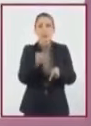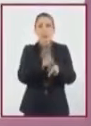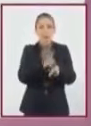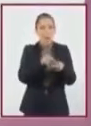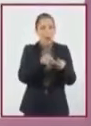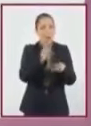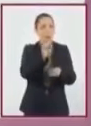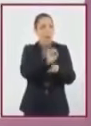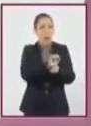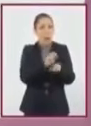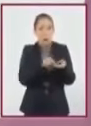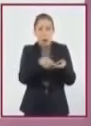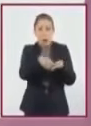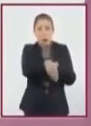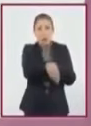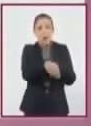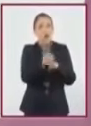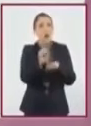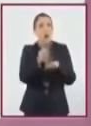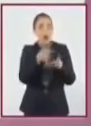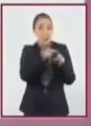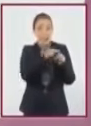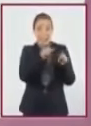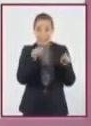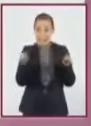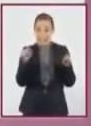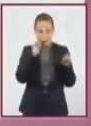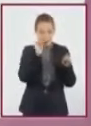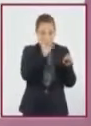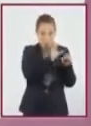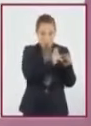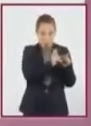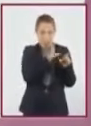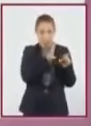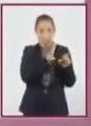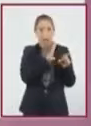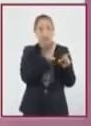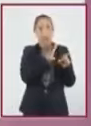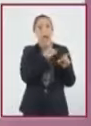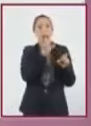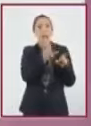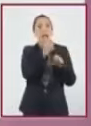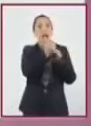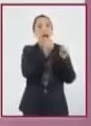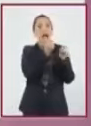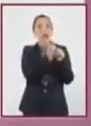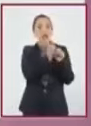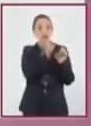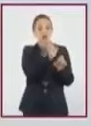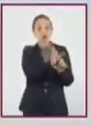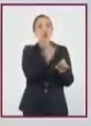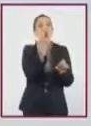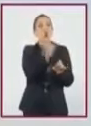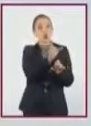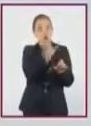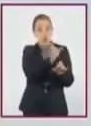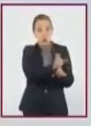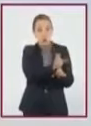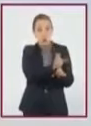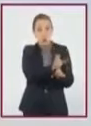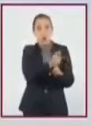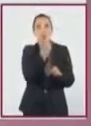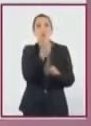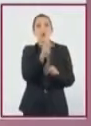días, semanas y en la línea del tiempo están representados por años específicos. Un